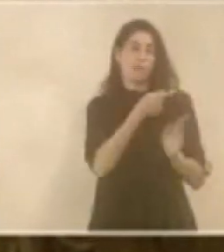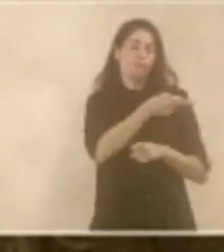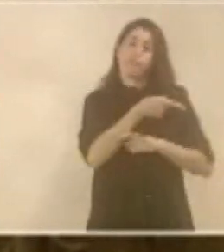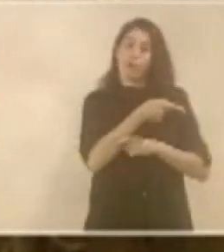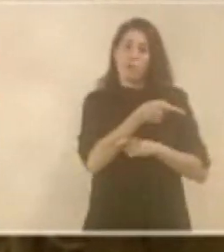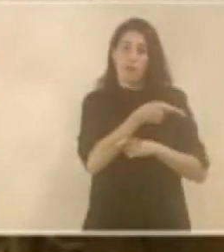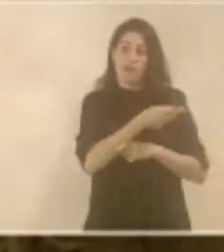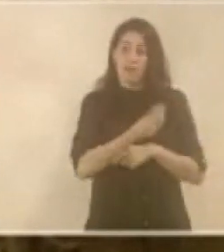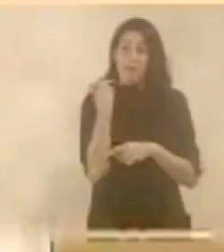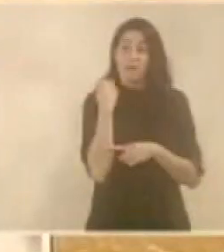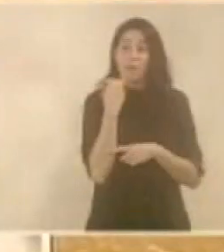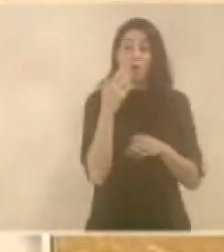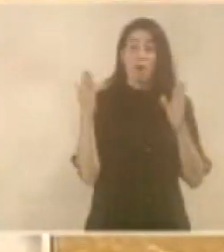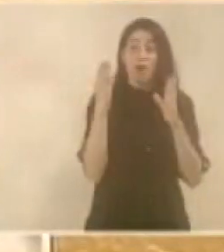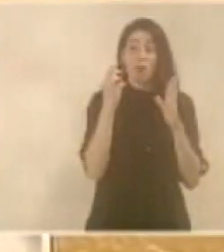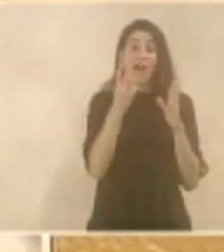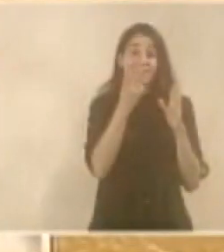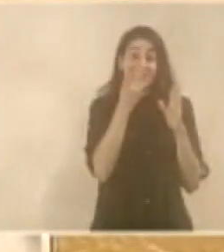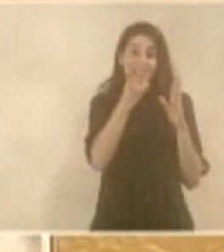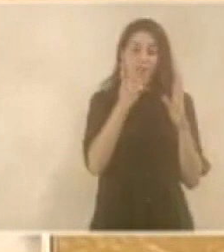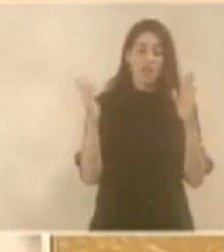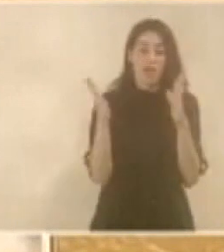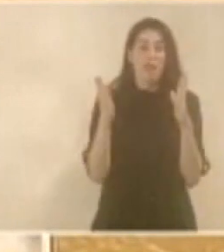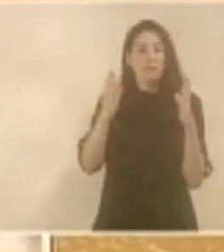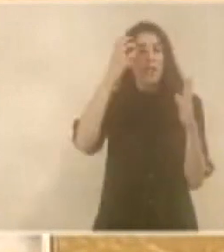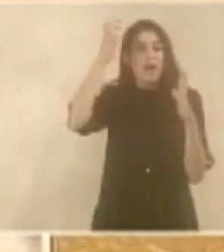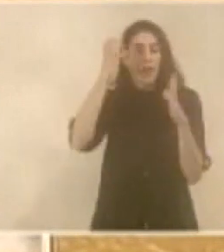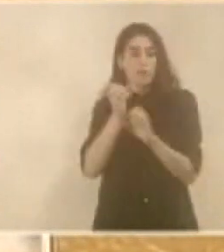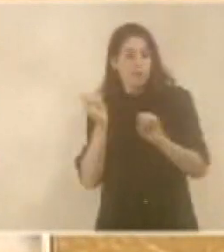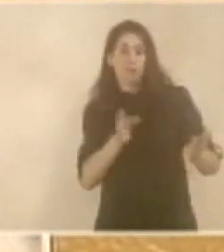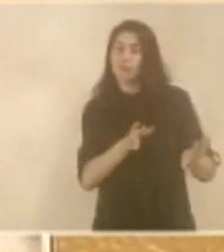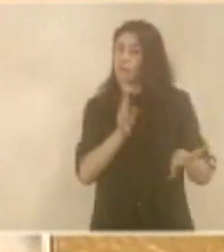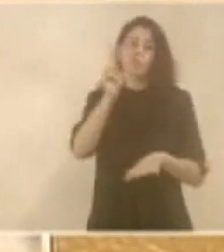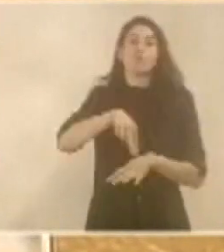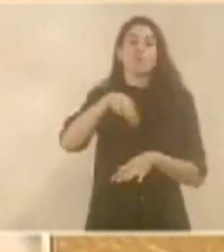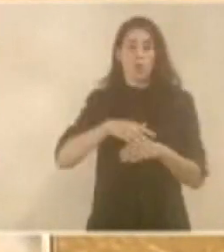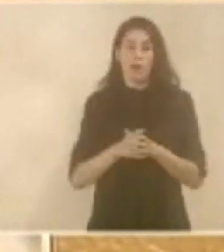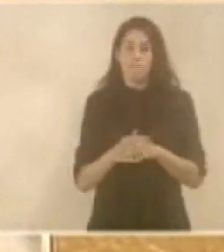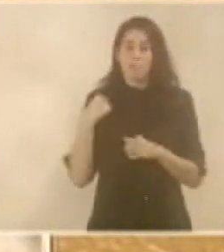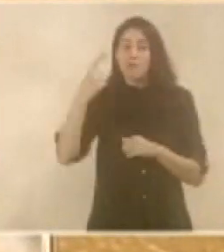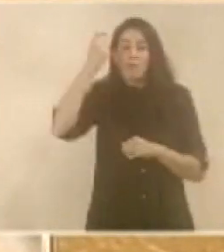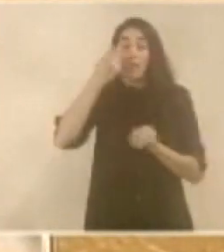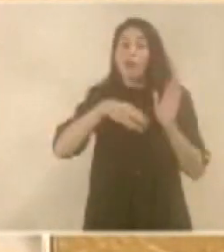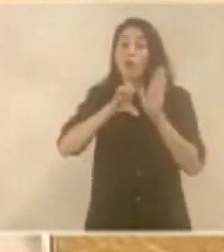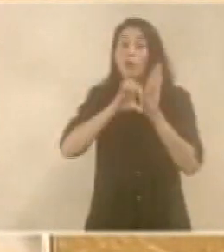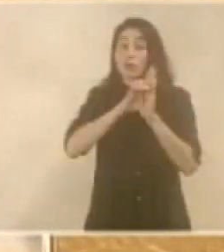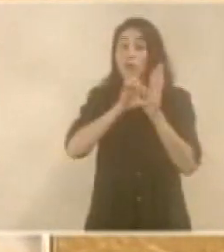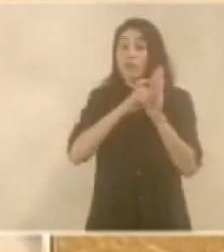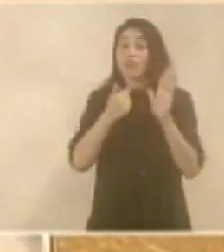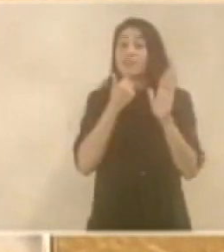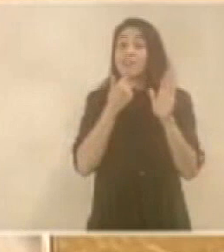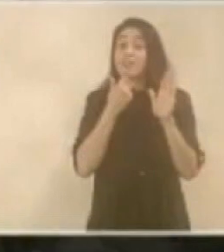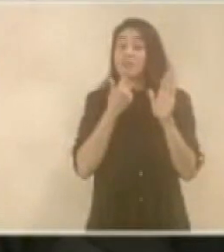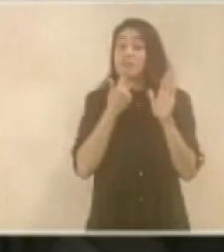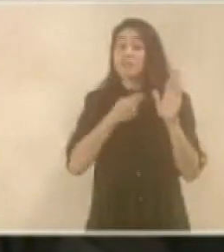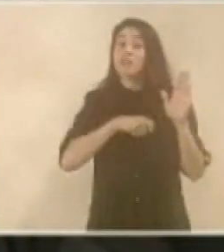liberal y en ese tiempo el rey no fue destronado. Hay que recordar que esa Constitución definía al gobierno de la nación española